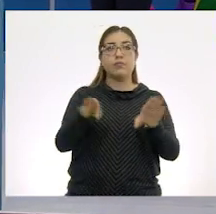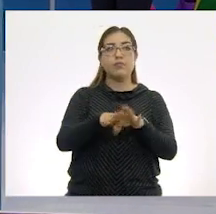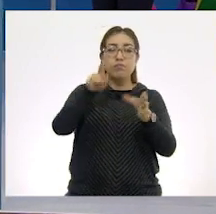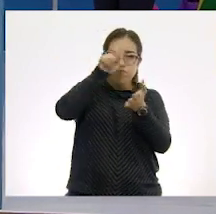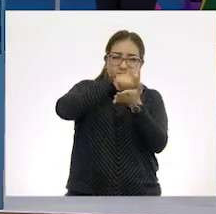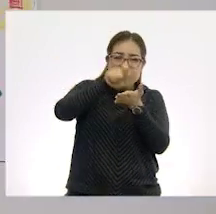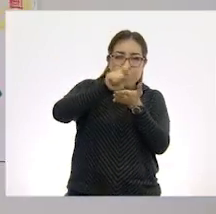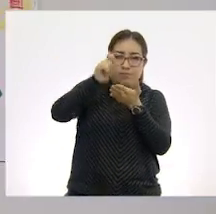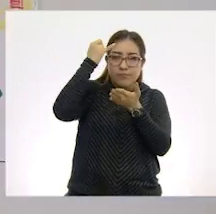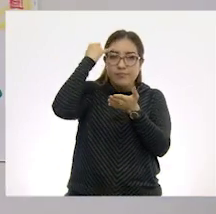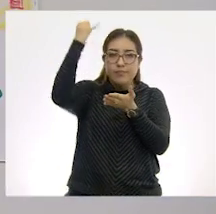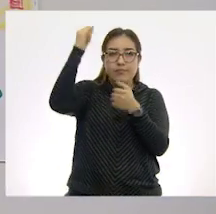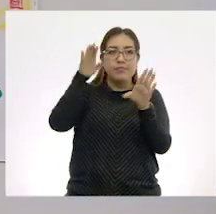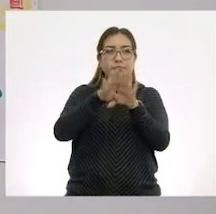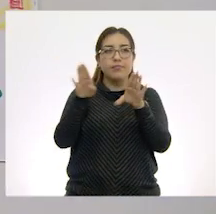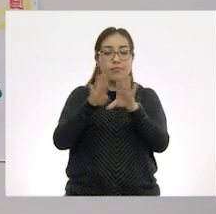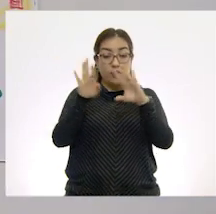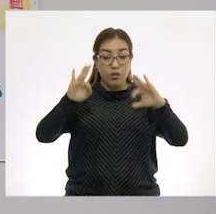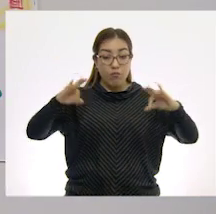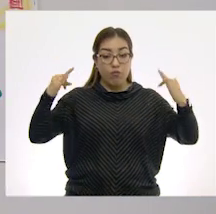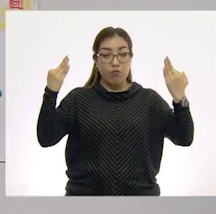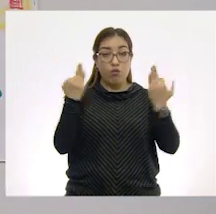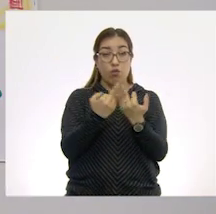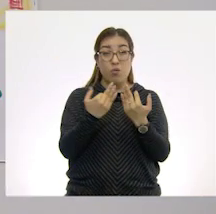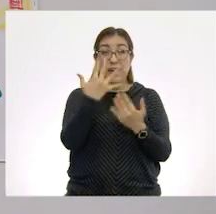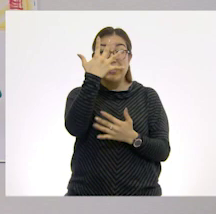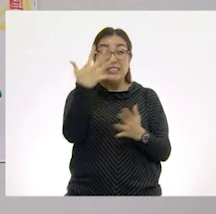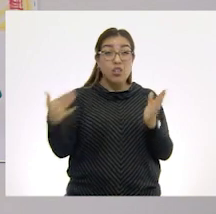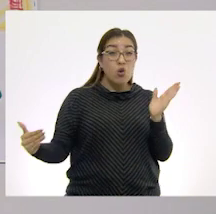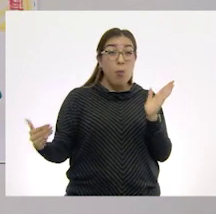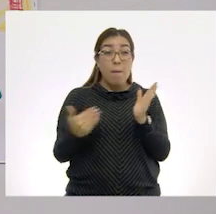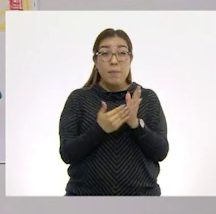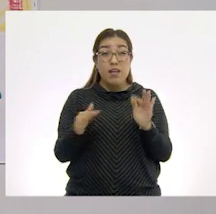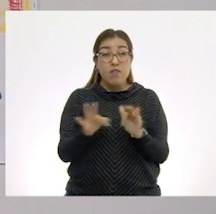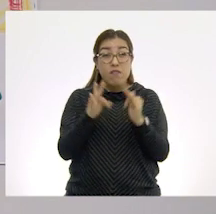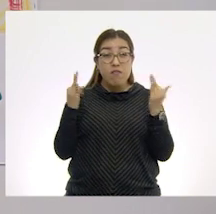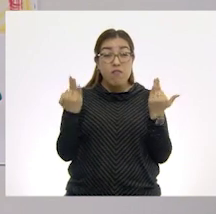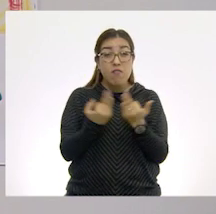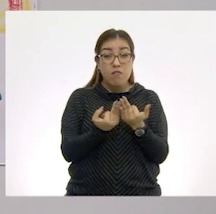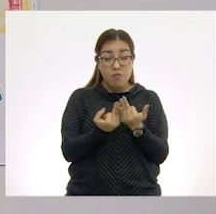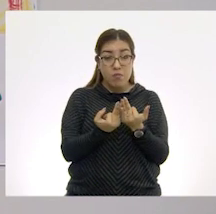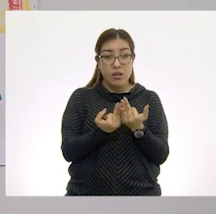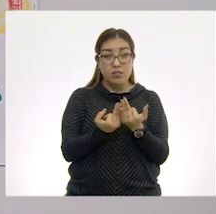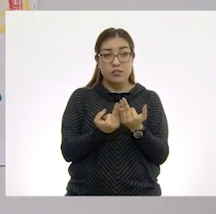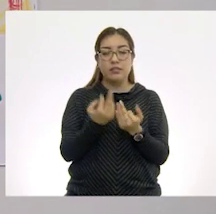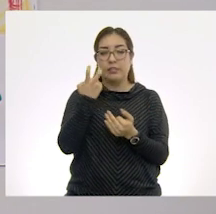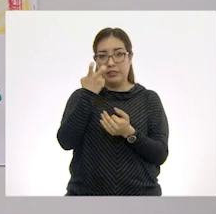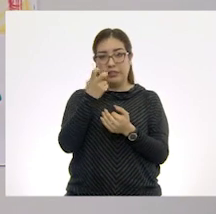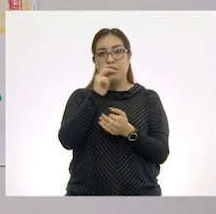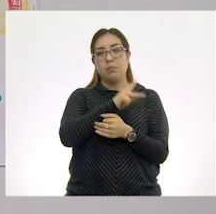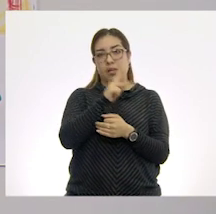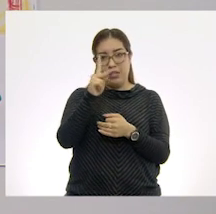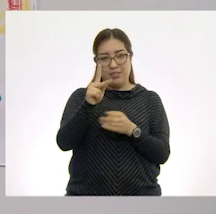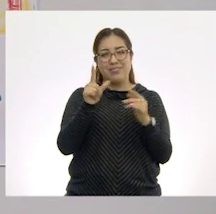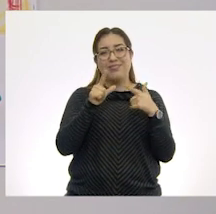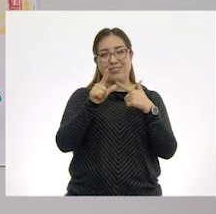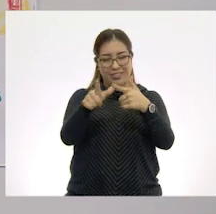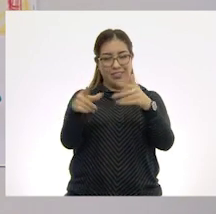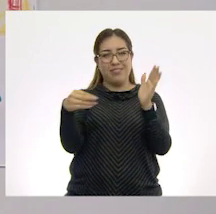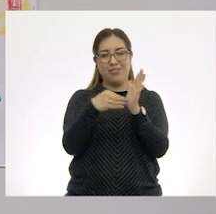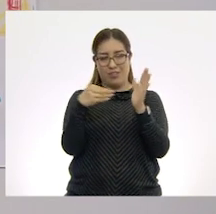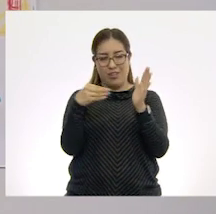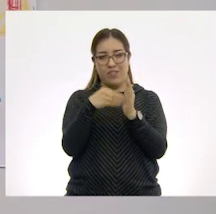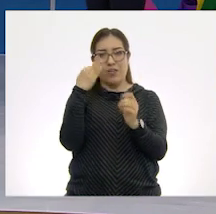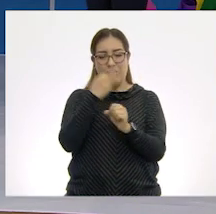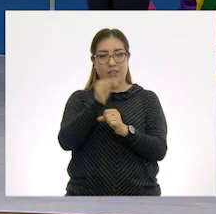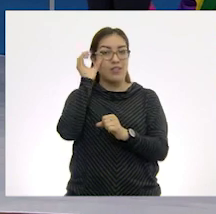escritura ideográfica de 5,000 signos y muy parecidos a los caracteres de la escritura china actual.